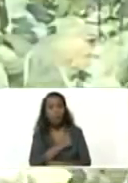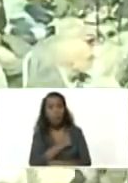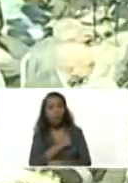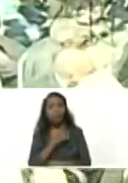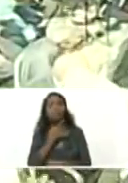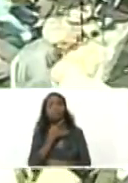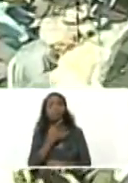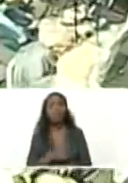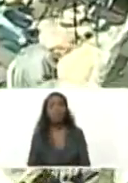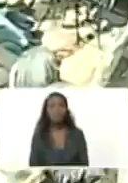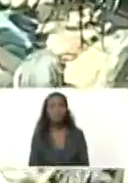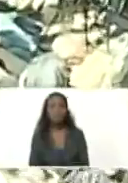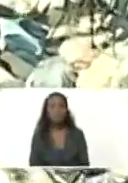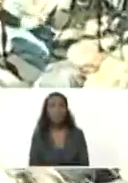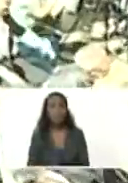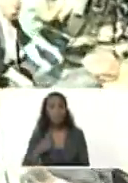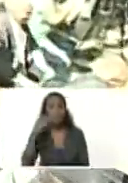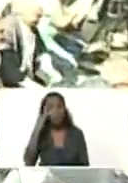me consta.